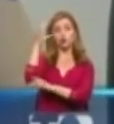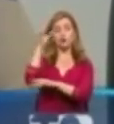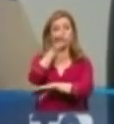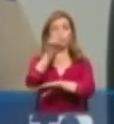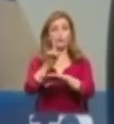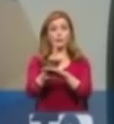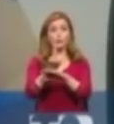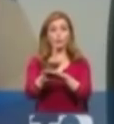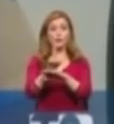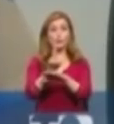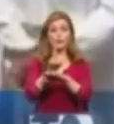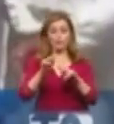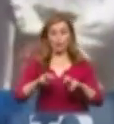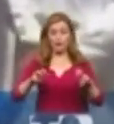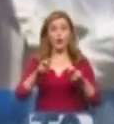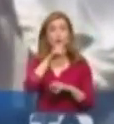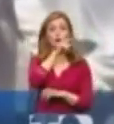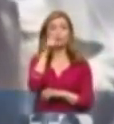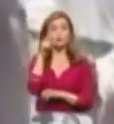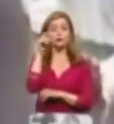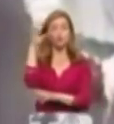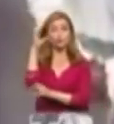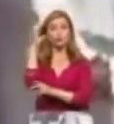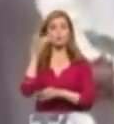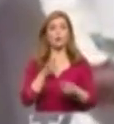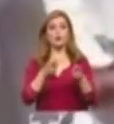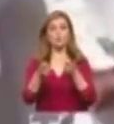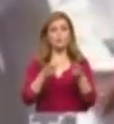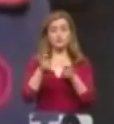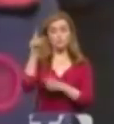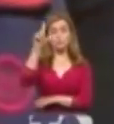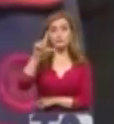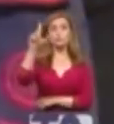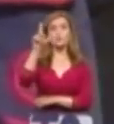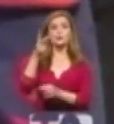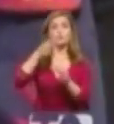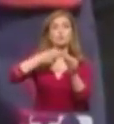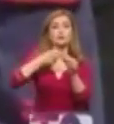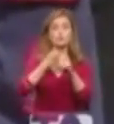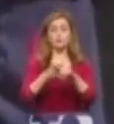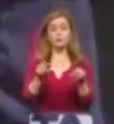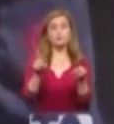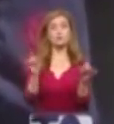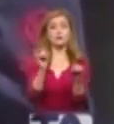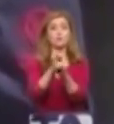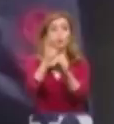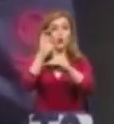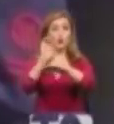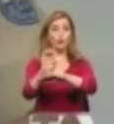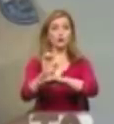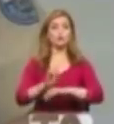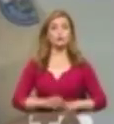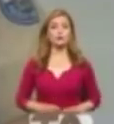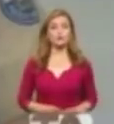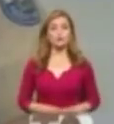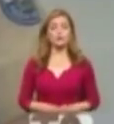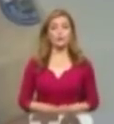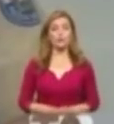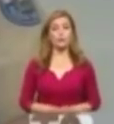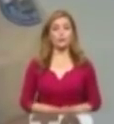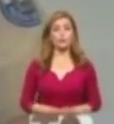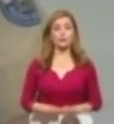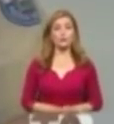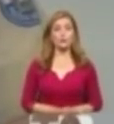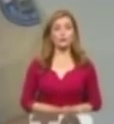de antinarcóticos de Colombia. En esta operación que se realizó este lunes participaron varias entidades ecuatorianas. Se ha coordinado